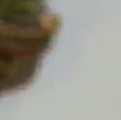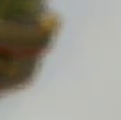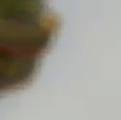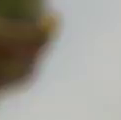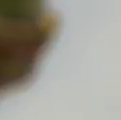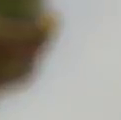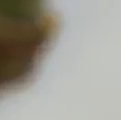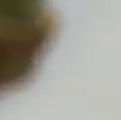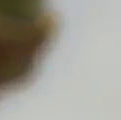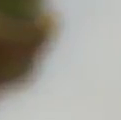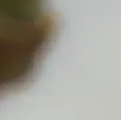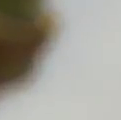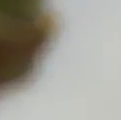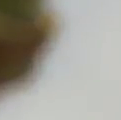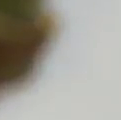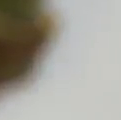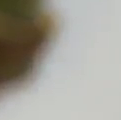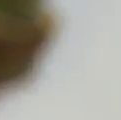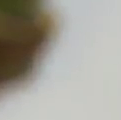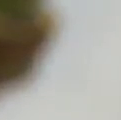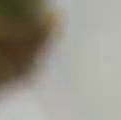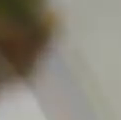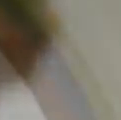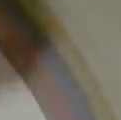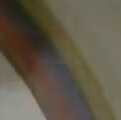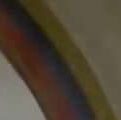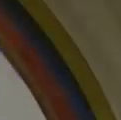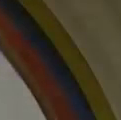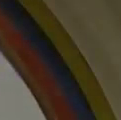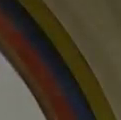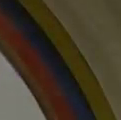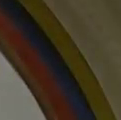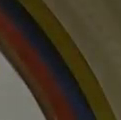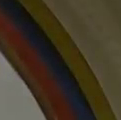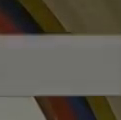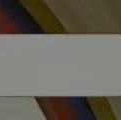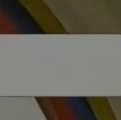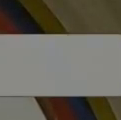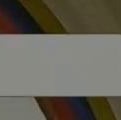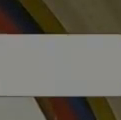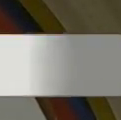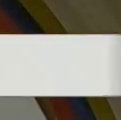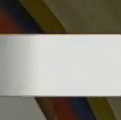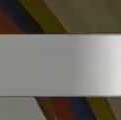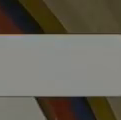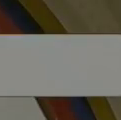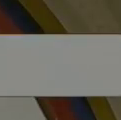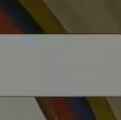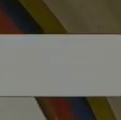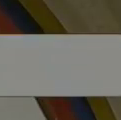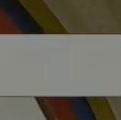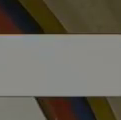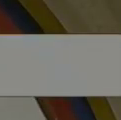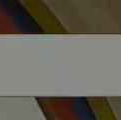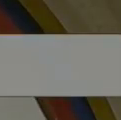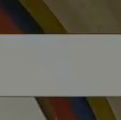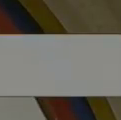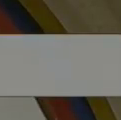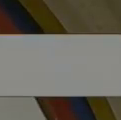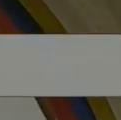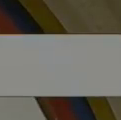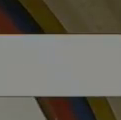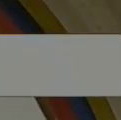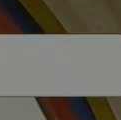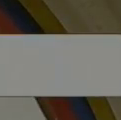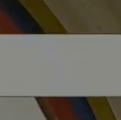dar cobertura a todo lo que sucede en la Asamblea Nacional Constituyente y que usted puede disfrutarlo a través de las pantallas de ANTV, Señal del Pueblo Constituyente. Nuestra próxima cita será el